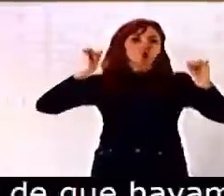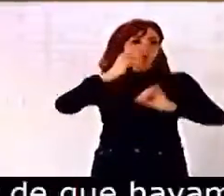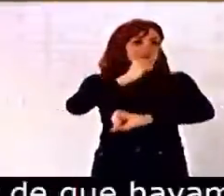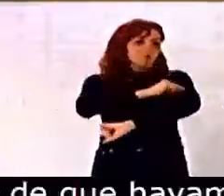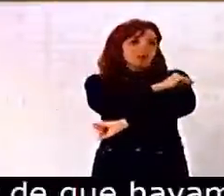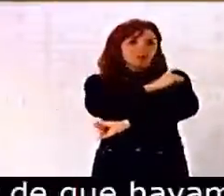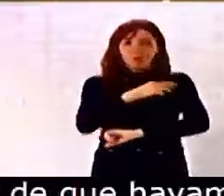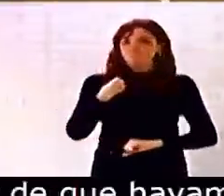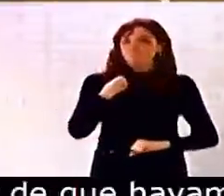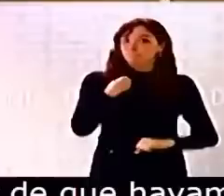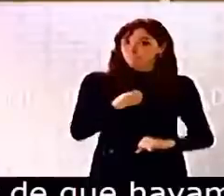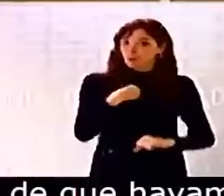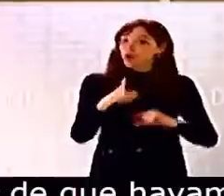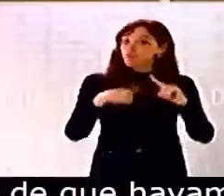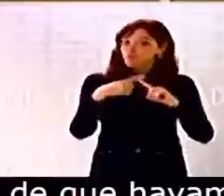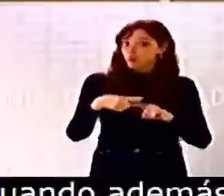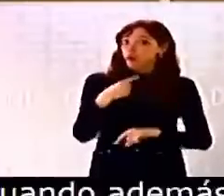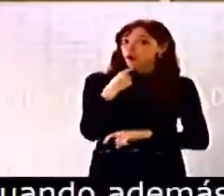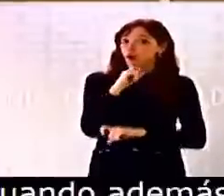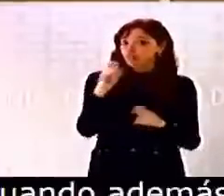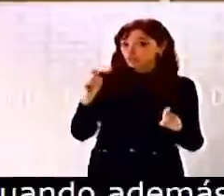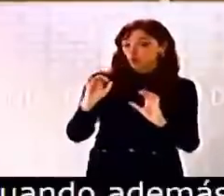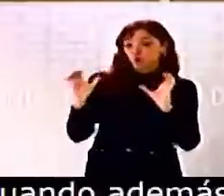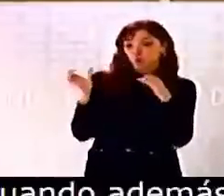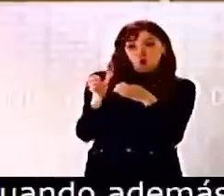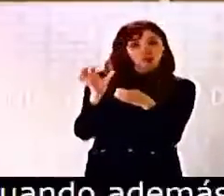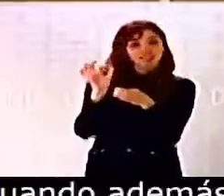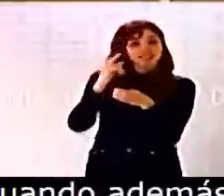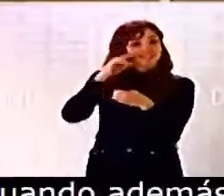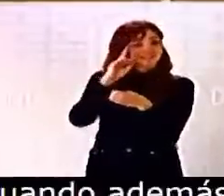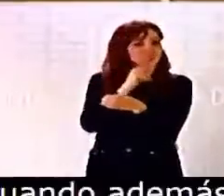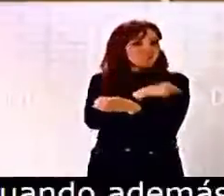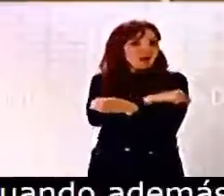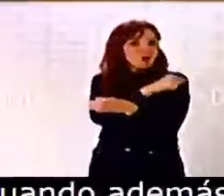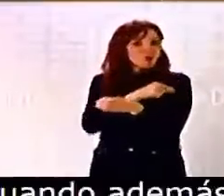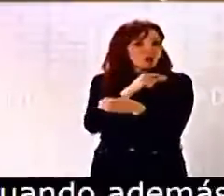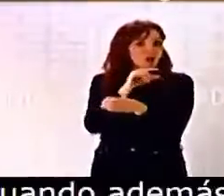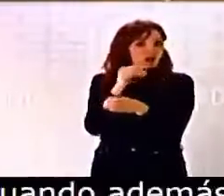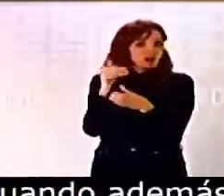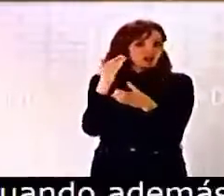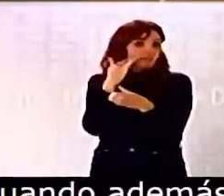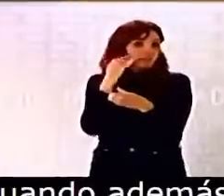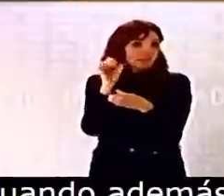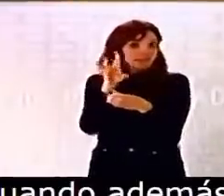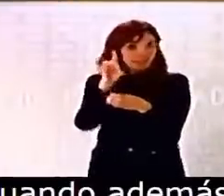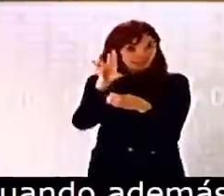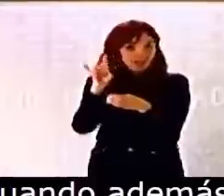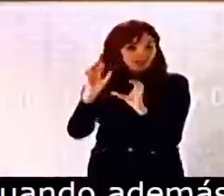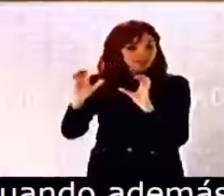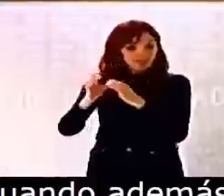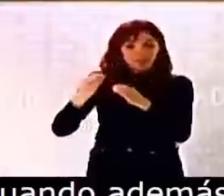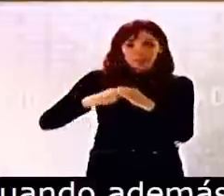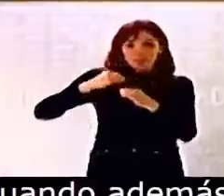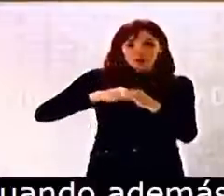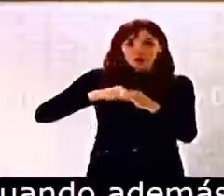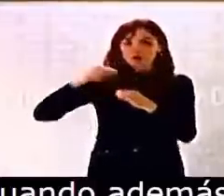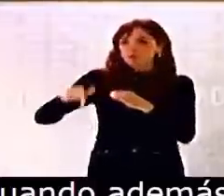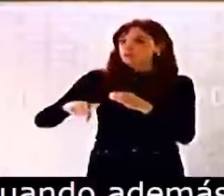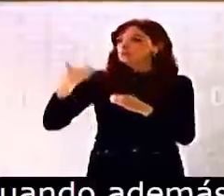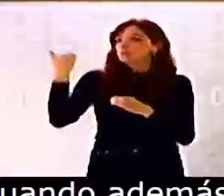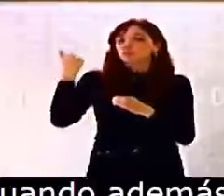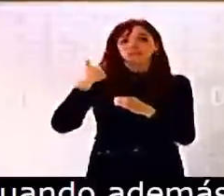además le digo que en la ponencia de vacunas del día 15, pues se